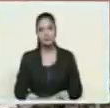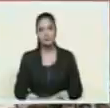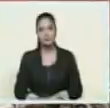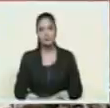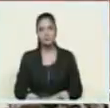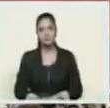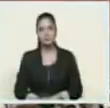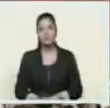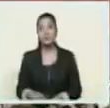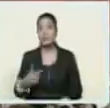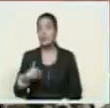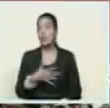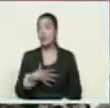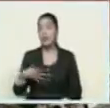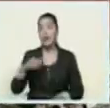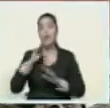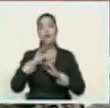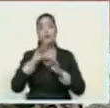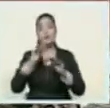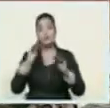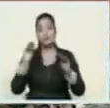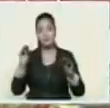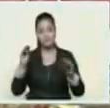y es por eso que lo que anunciamos